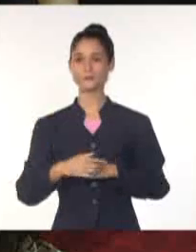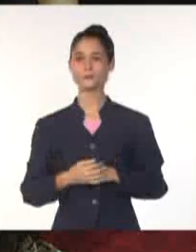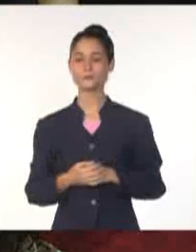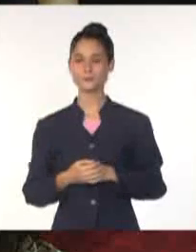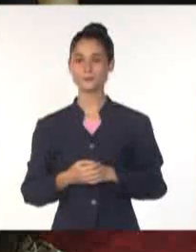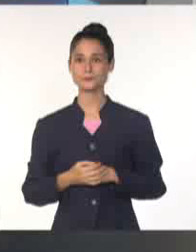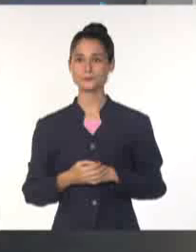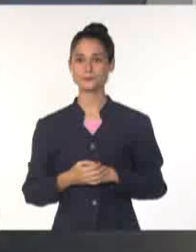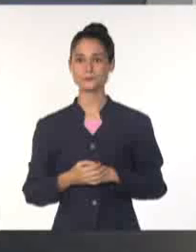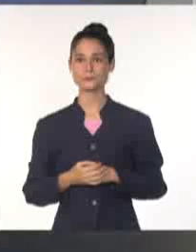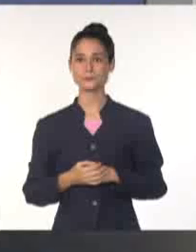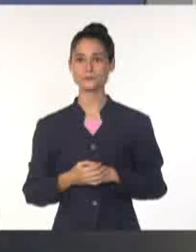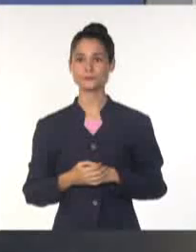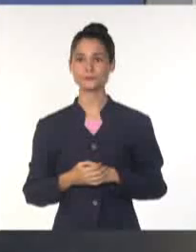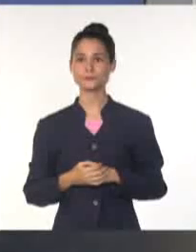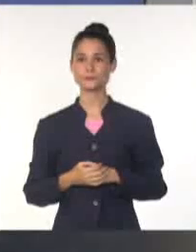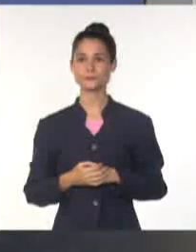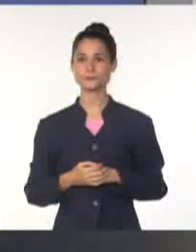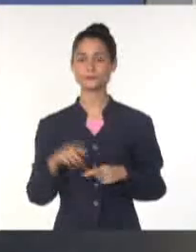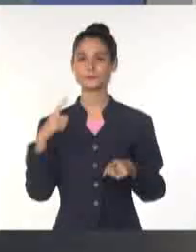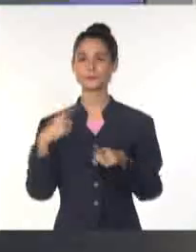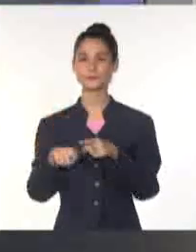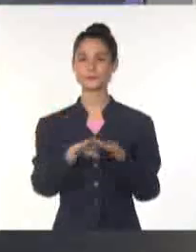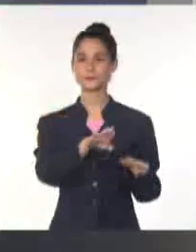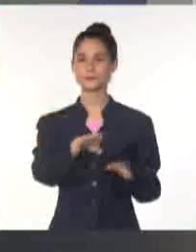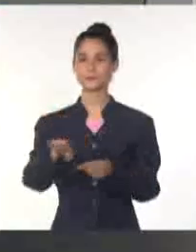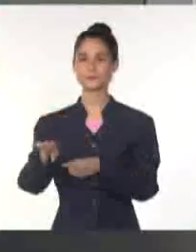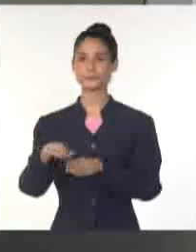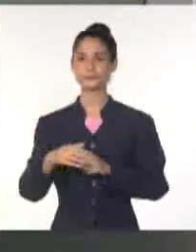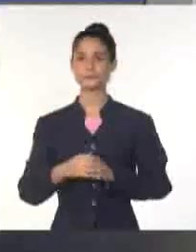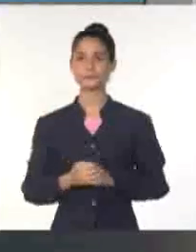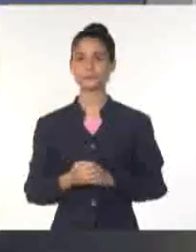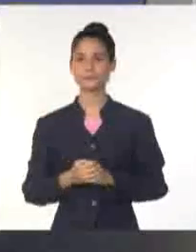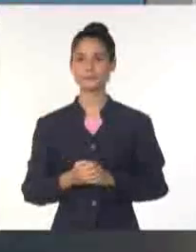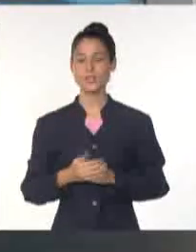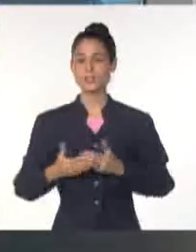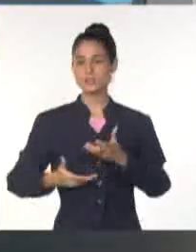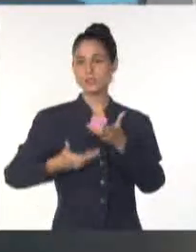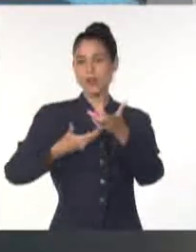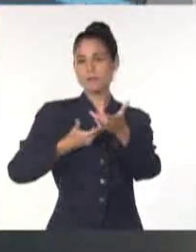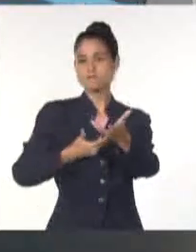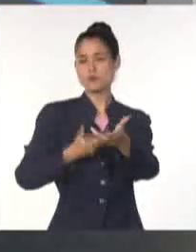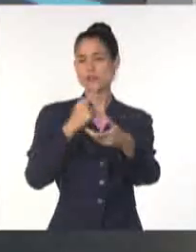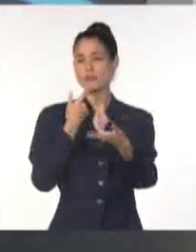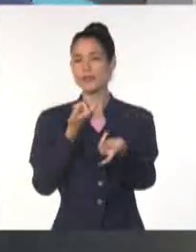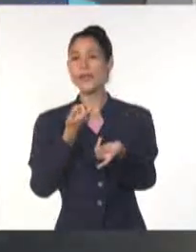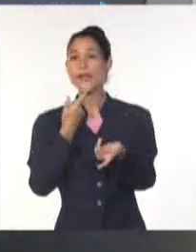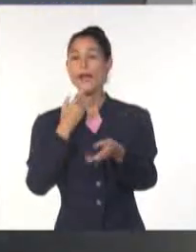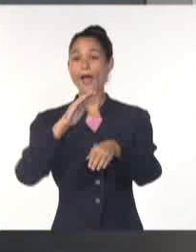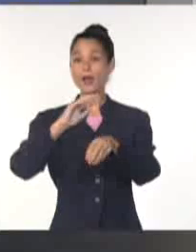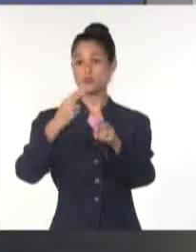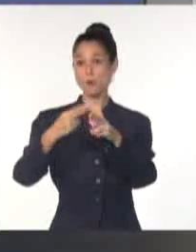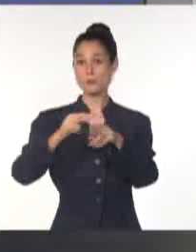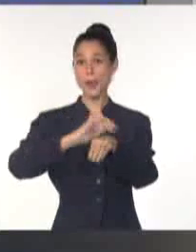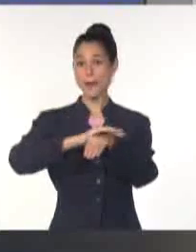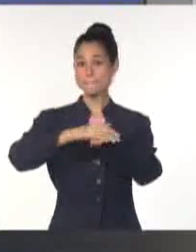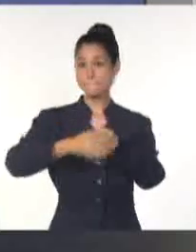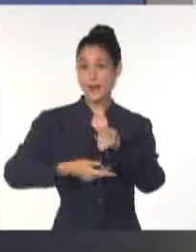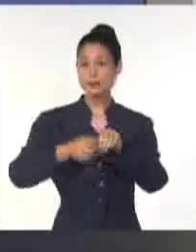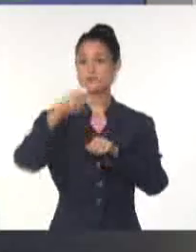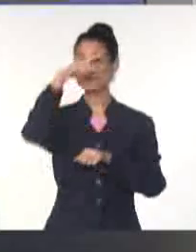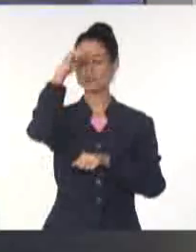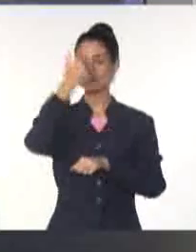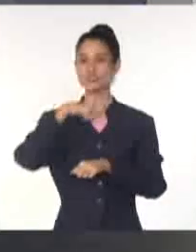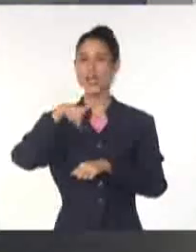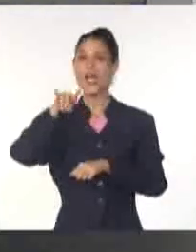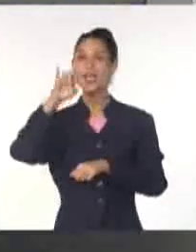Noticias. La ceremonia de crecimiento de la Asociación Hermanos Saiz se realizó este miércoles en el Pabellón Cuba. El